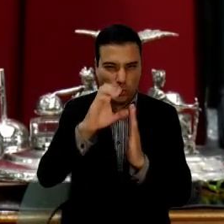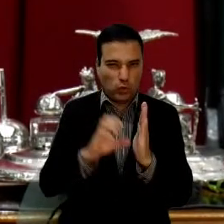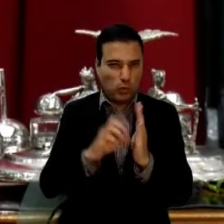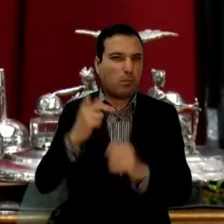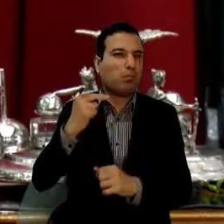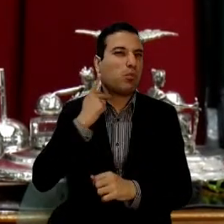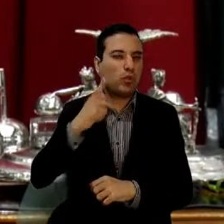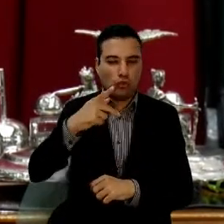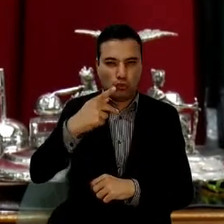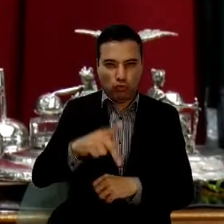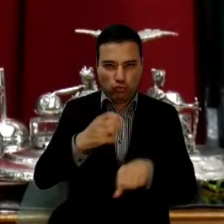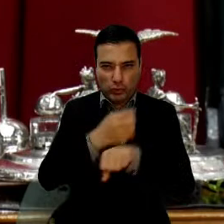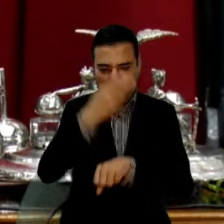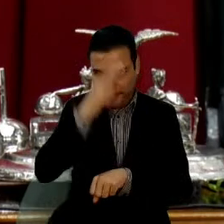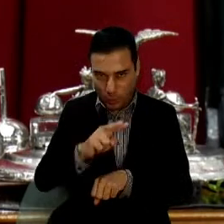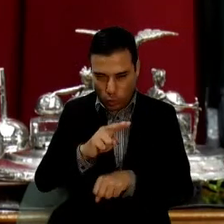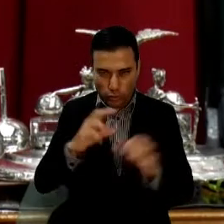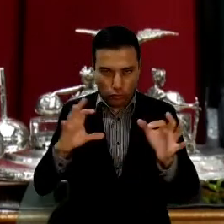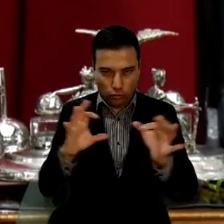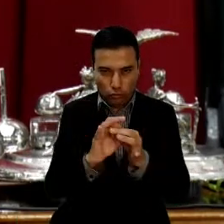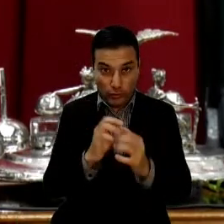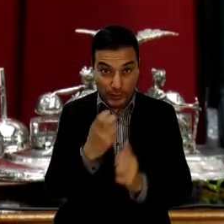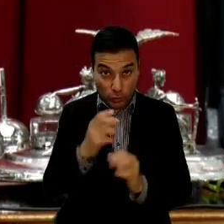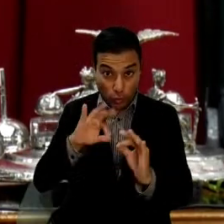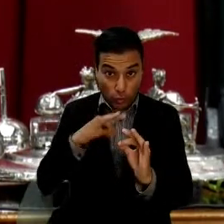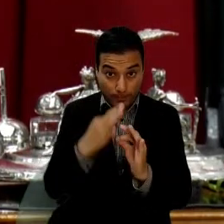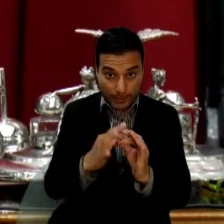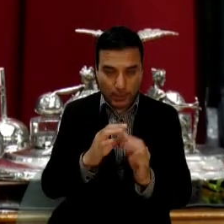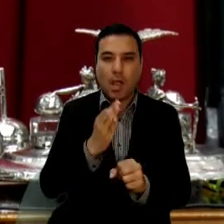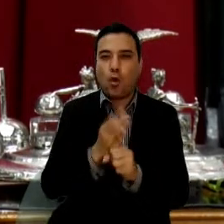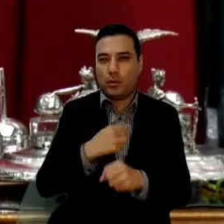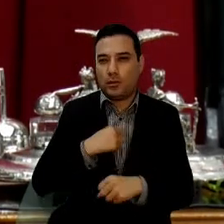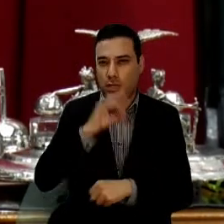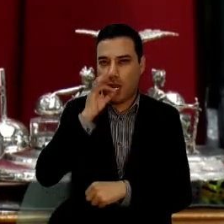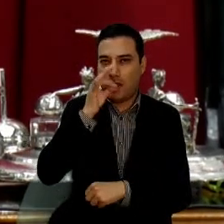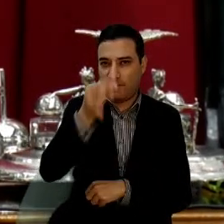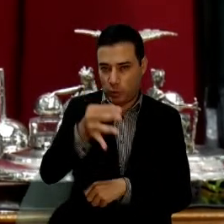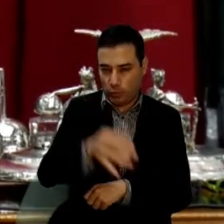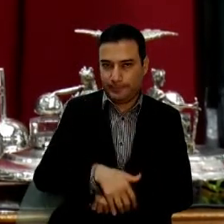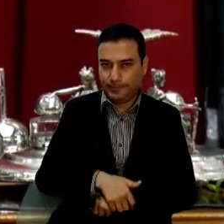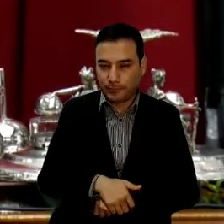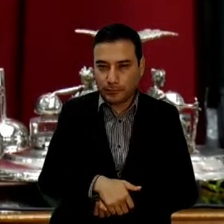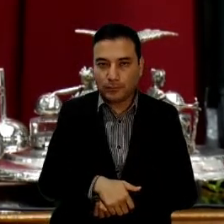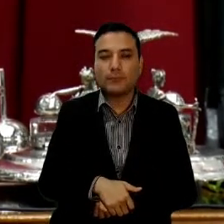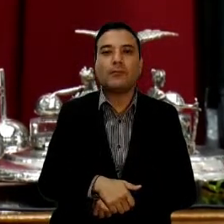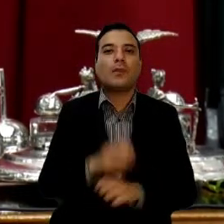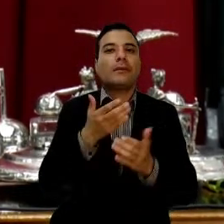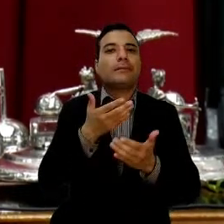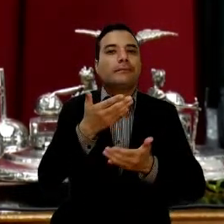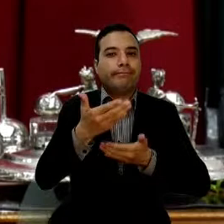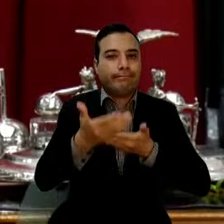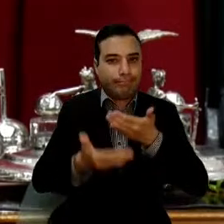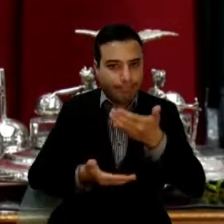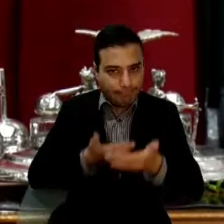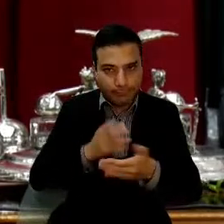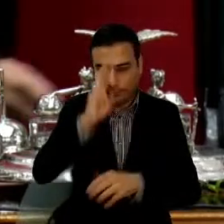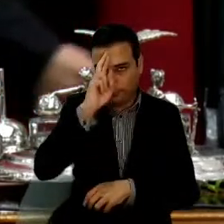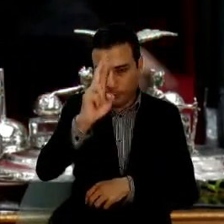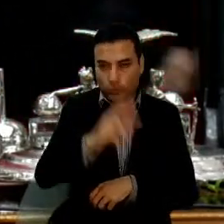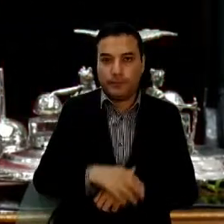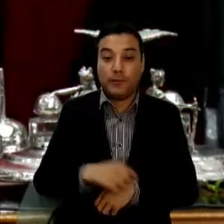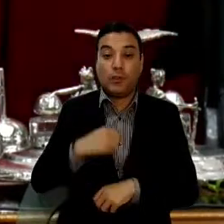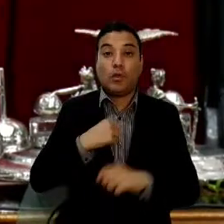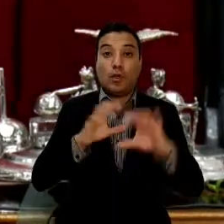Política del Estado Libre y Soberano de México, me permito comunicar a usted muy atentamente que la entrega del